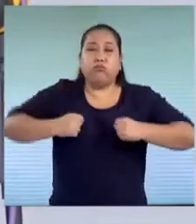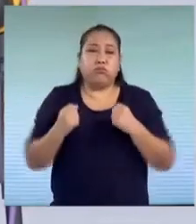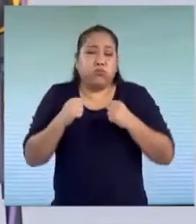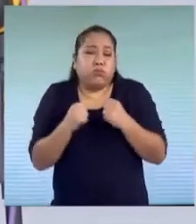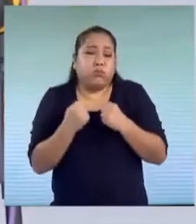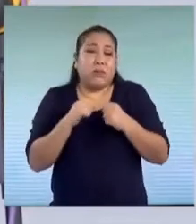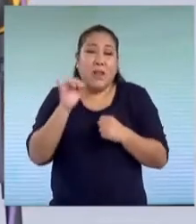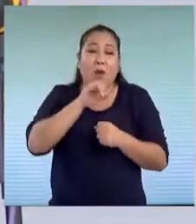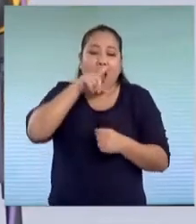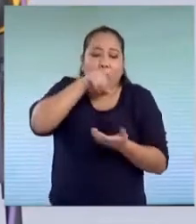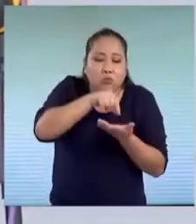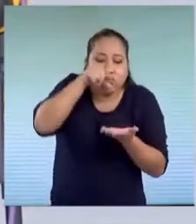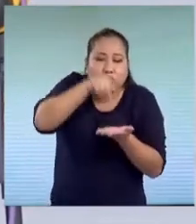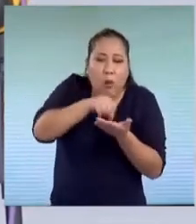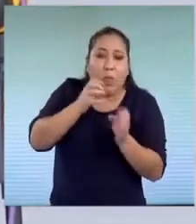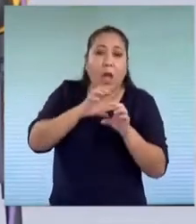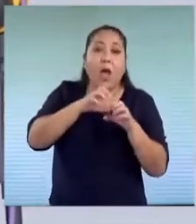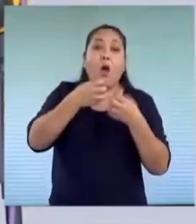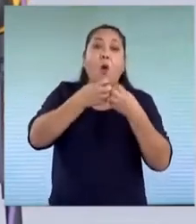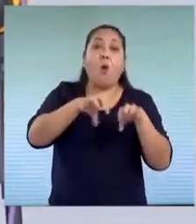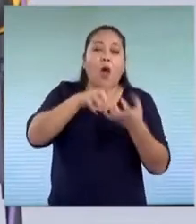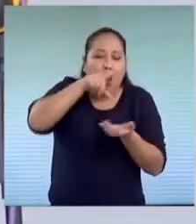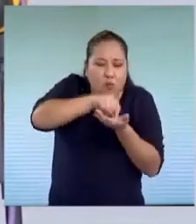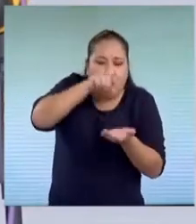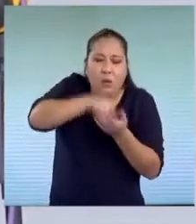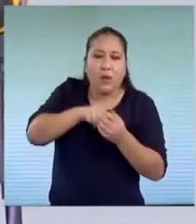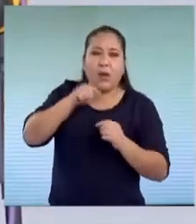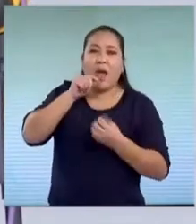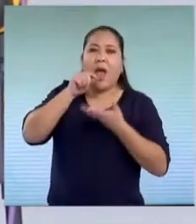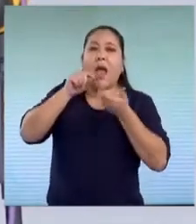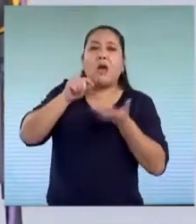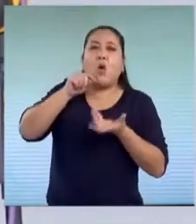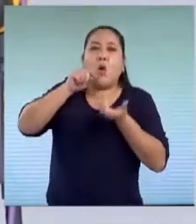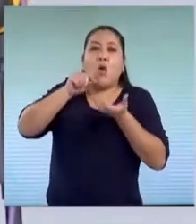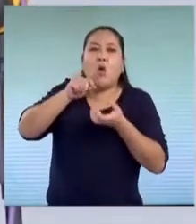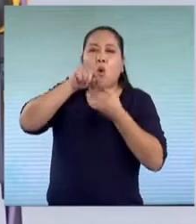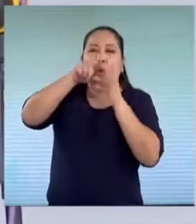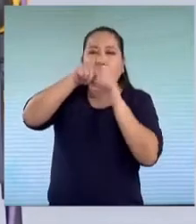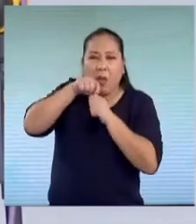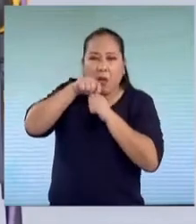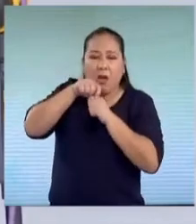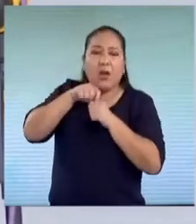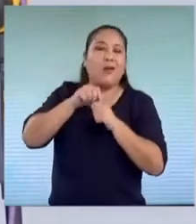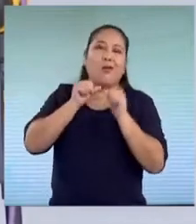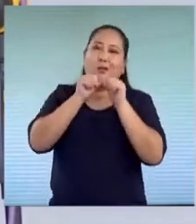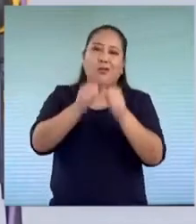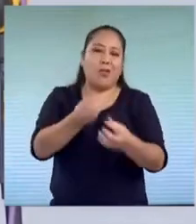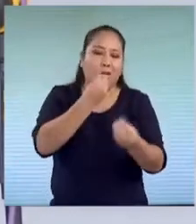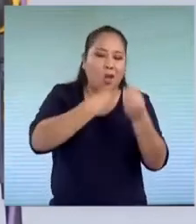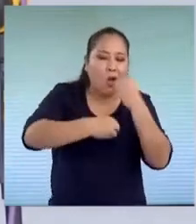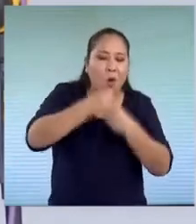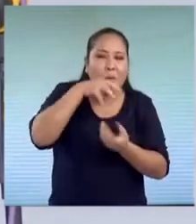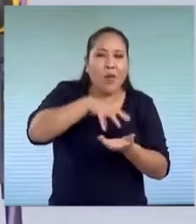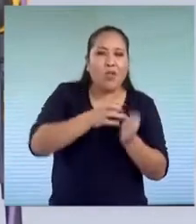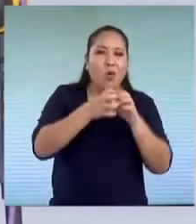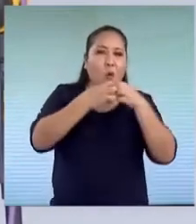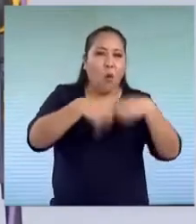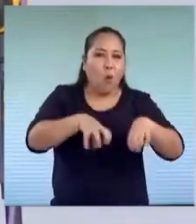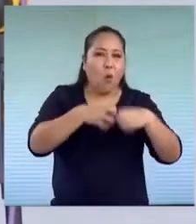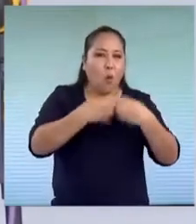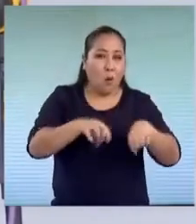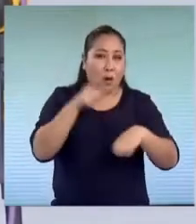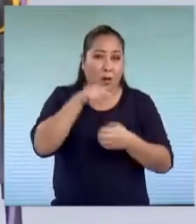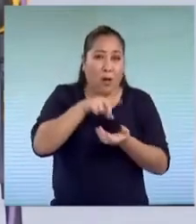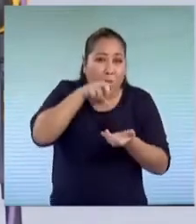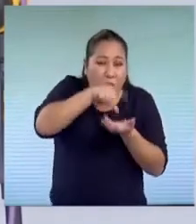la gallina que come los huevos. Aunque la quemes el pico, sigue comiendo huevos. Y un corrupto, en ese contexto, tenemos